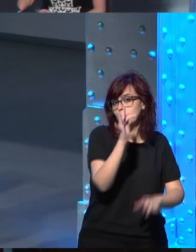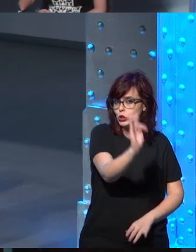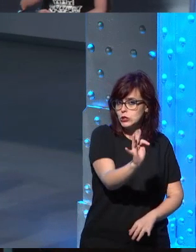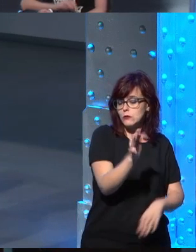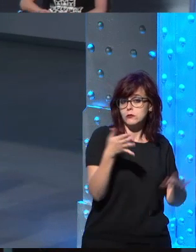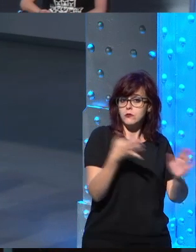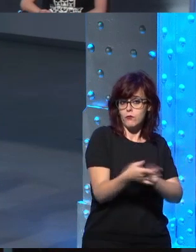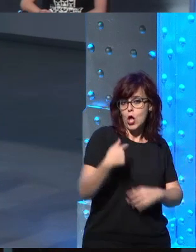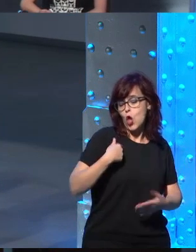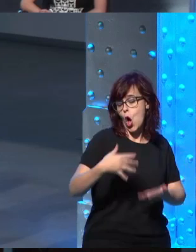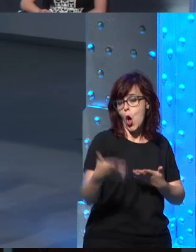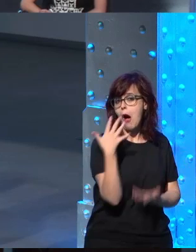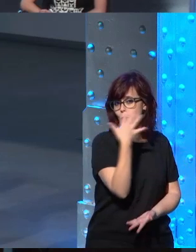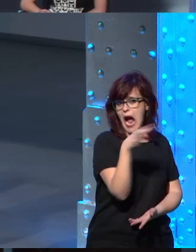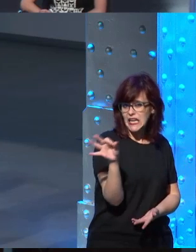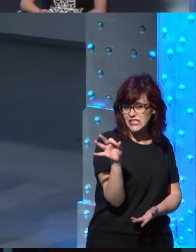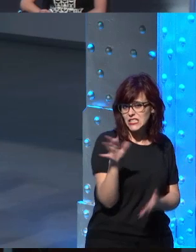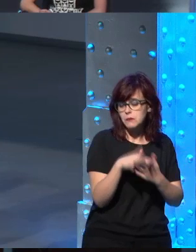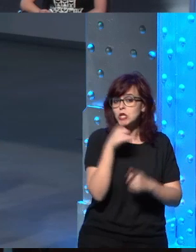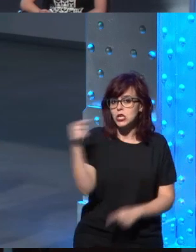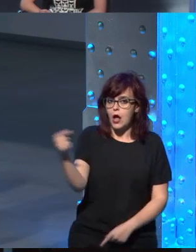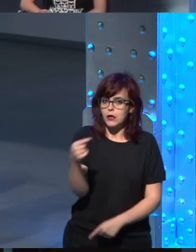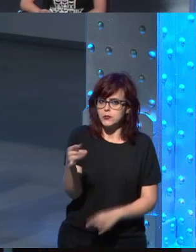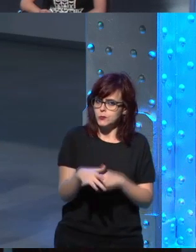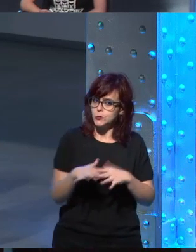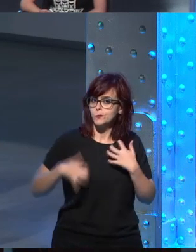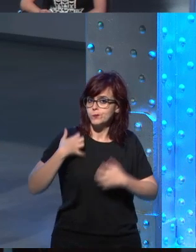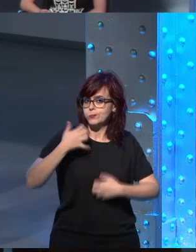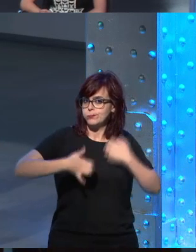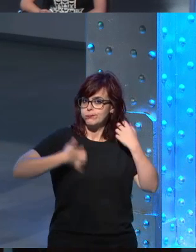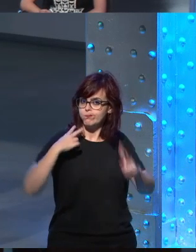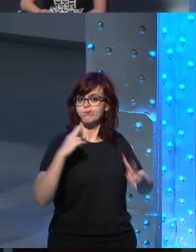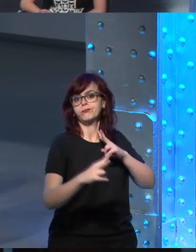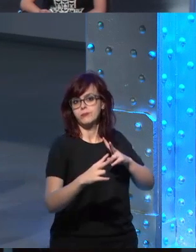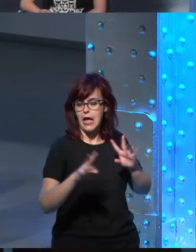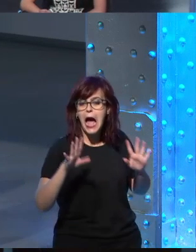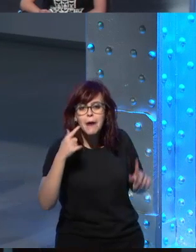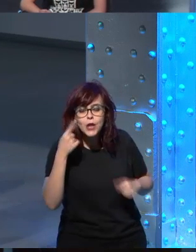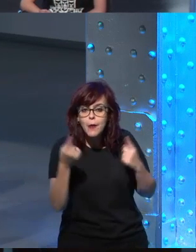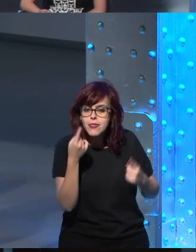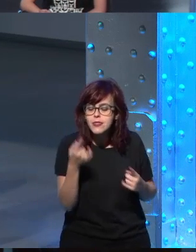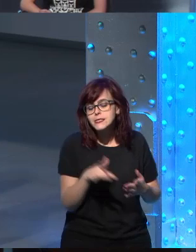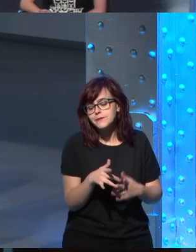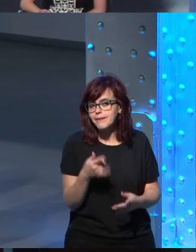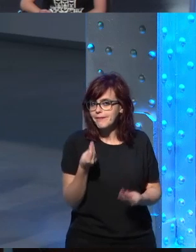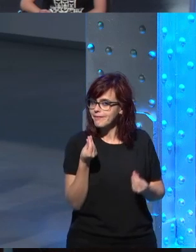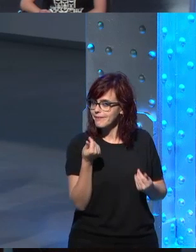Milton Friedman y si no son favorables me meto con su padre. Pero a veces pico y me lo